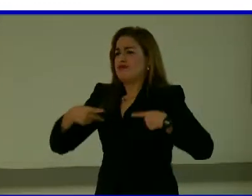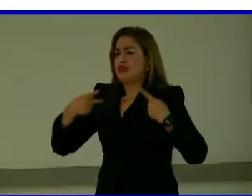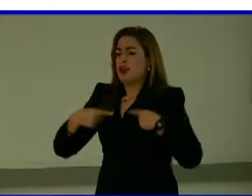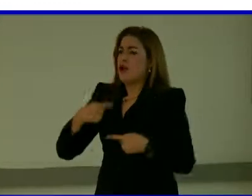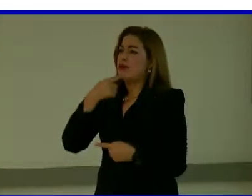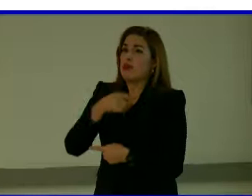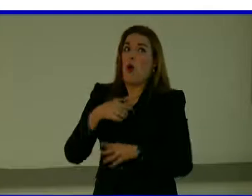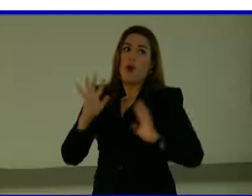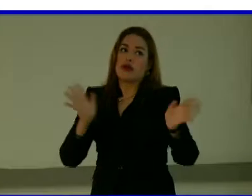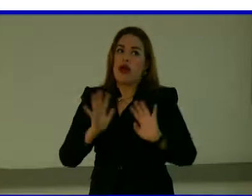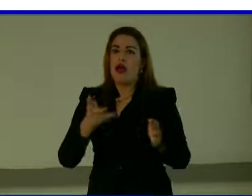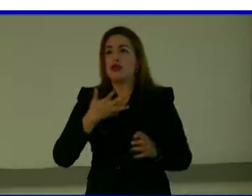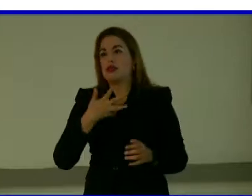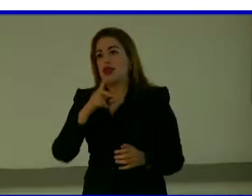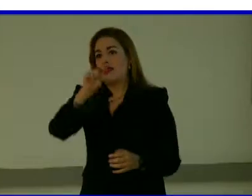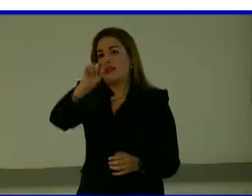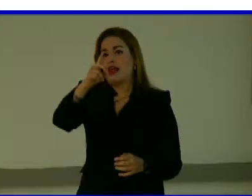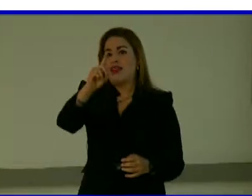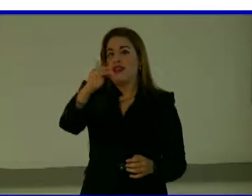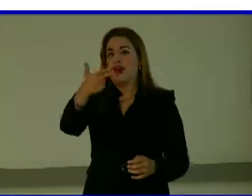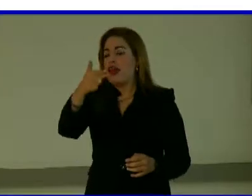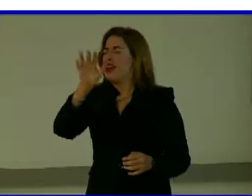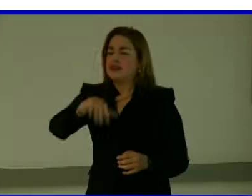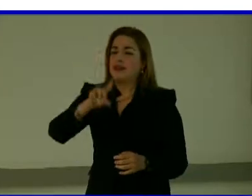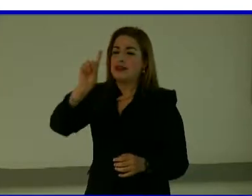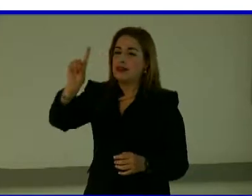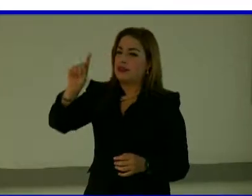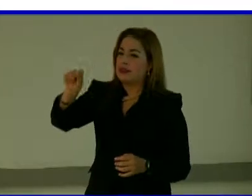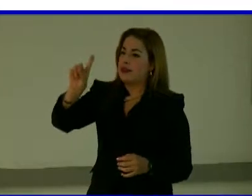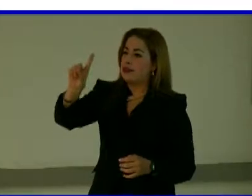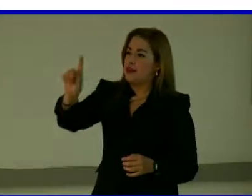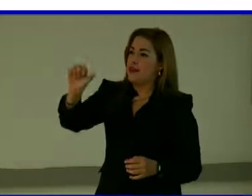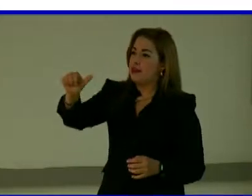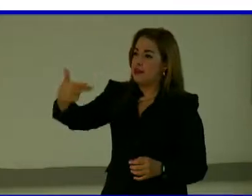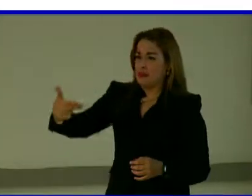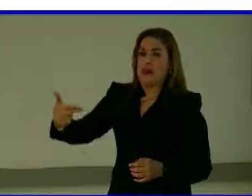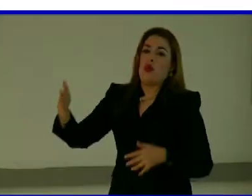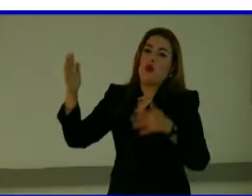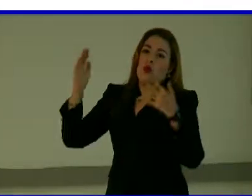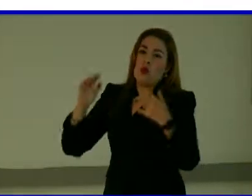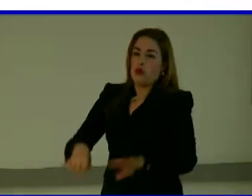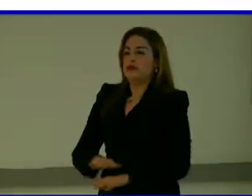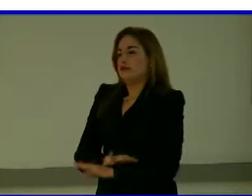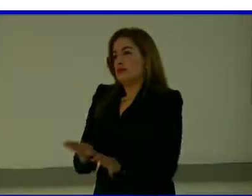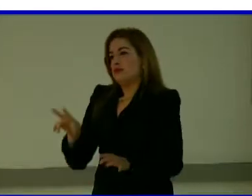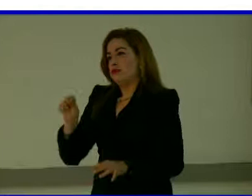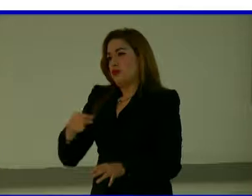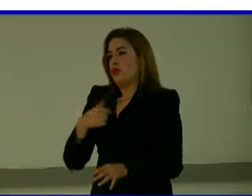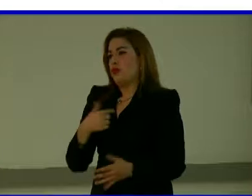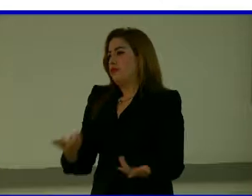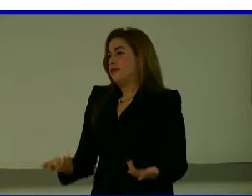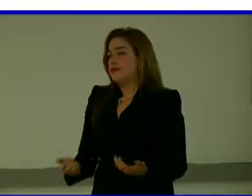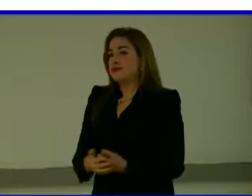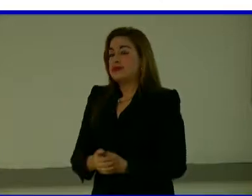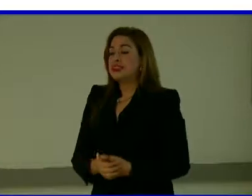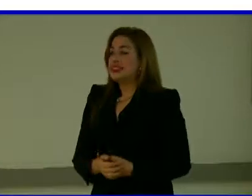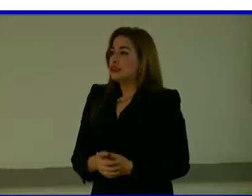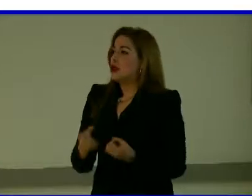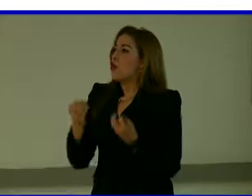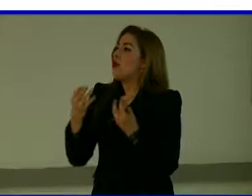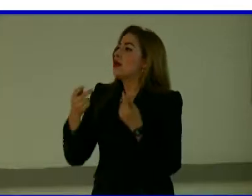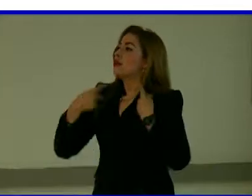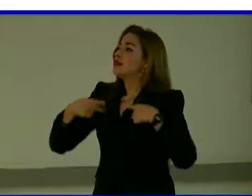saben qué maestra se va de vacaciones, qué maestra está encinta, qué padres de estudiantes tienen